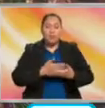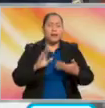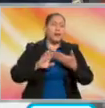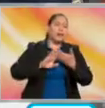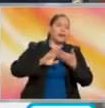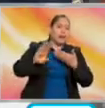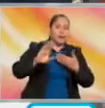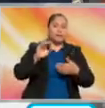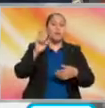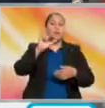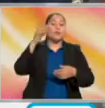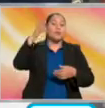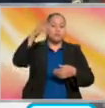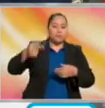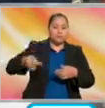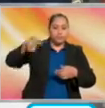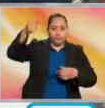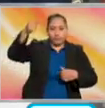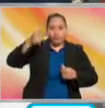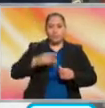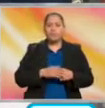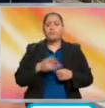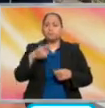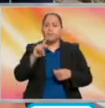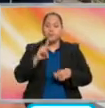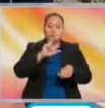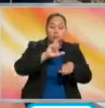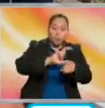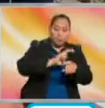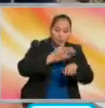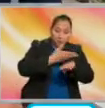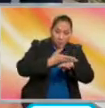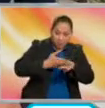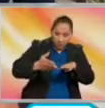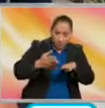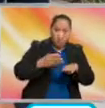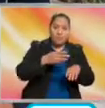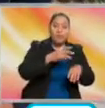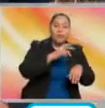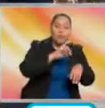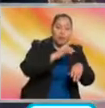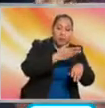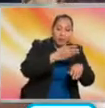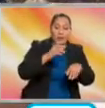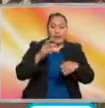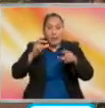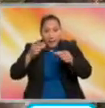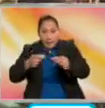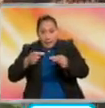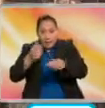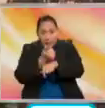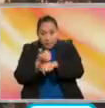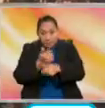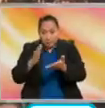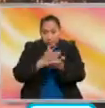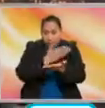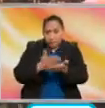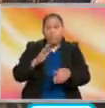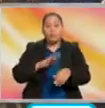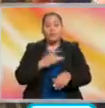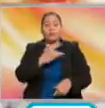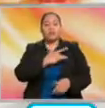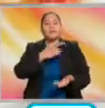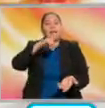Alicia, pero entonces, ¿por qué este mito de separar la clara de la yema? Bueno, hay una Mucha razón, gente lo hace, hay ¿eh? una razón Porque muy me sube importante. el colesterol, Me sube